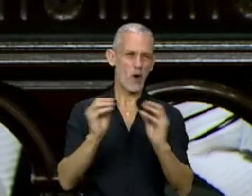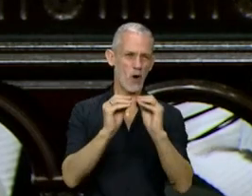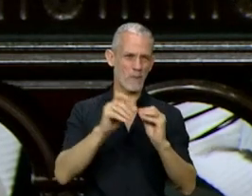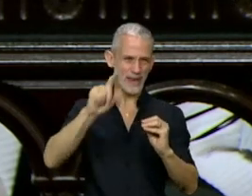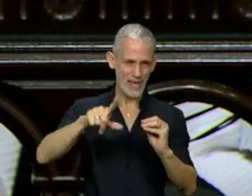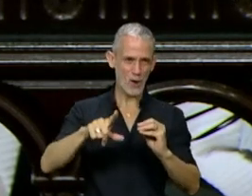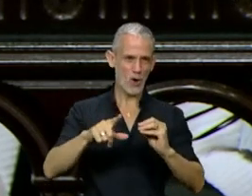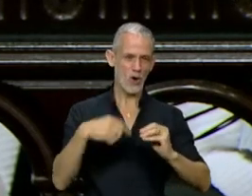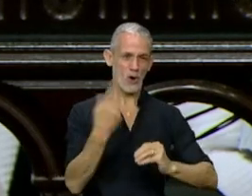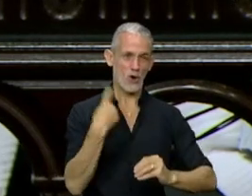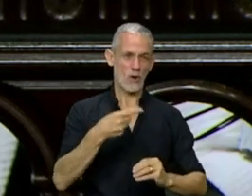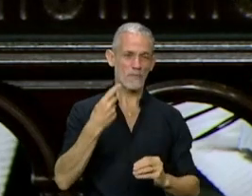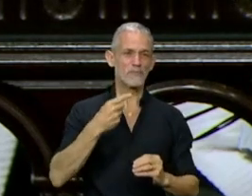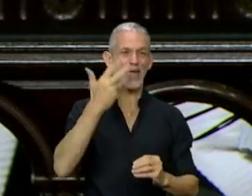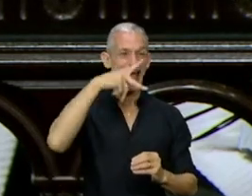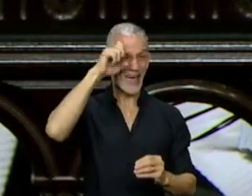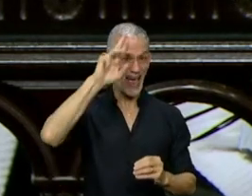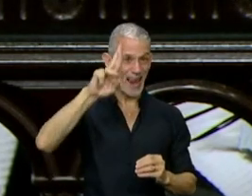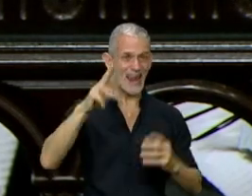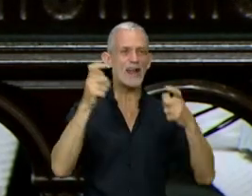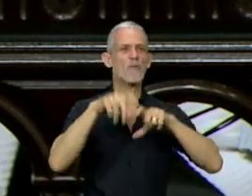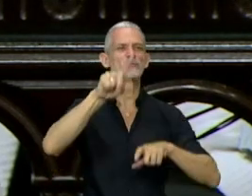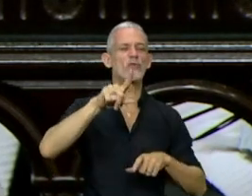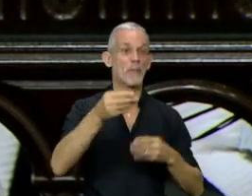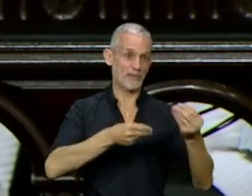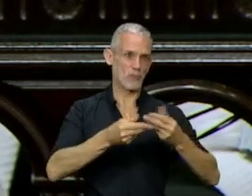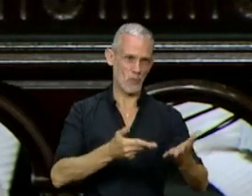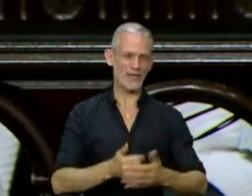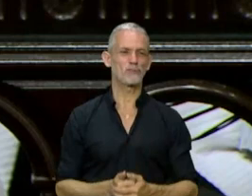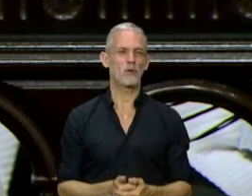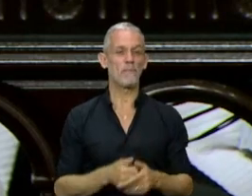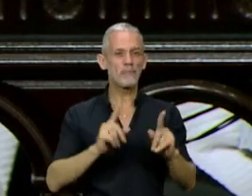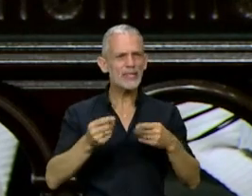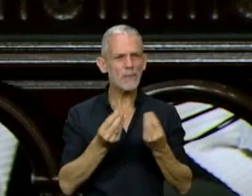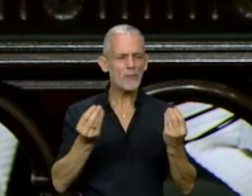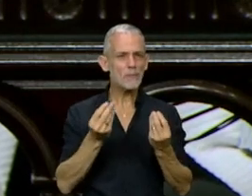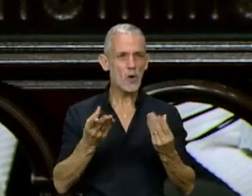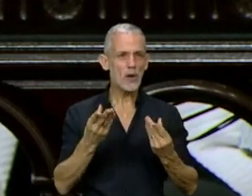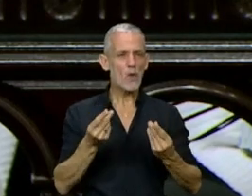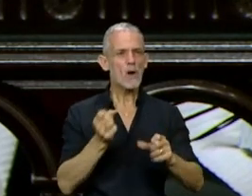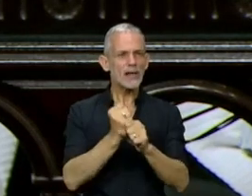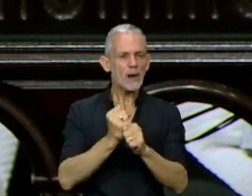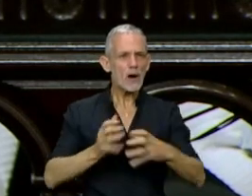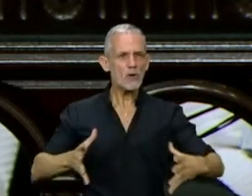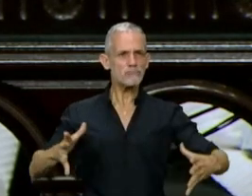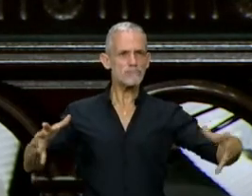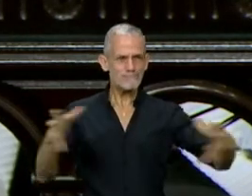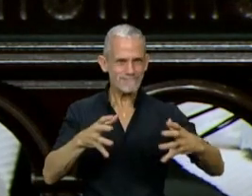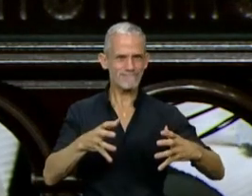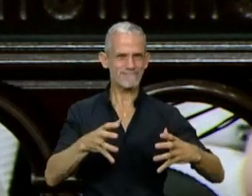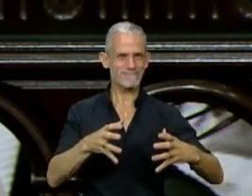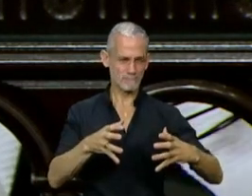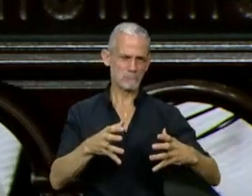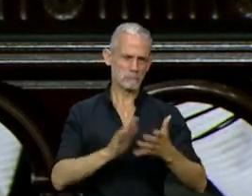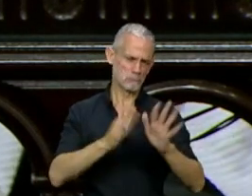compañero Carlos Heller de la Comisión de Presupuesto, sino porque hubo una tarea colectiva que